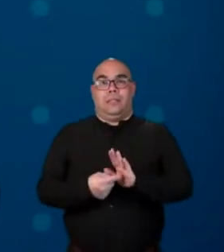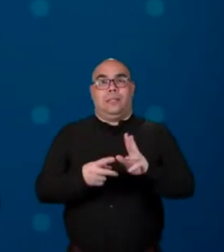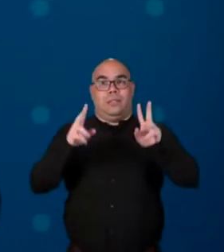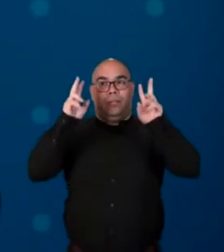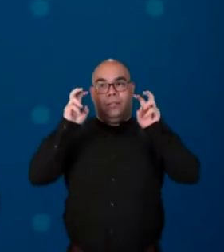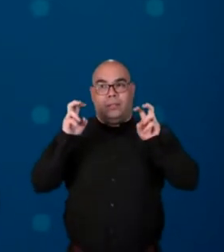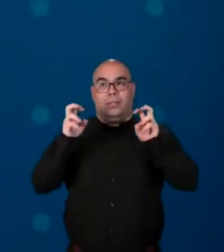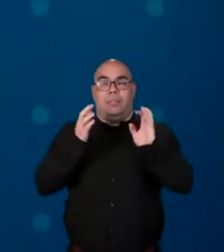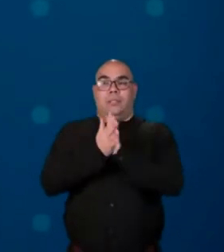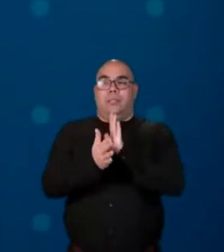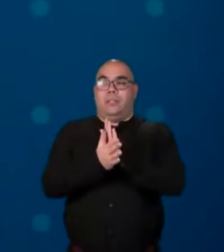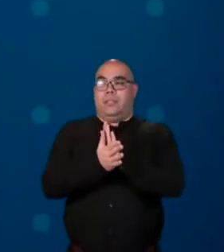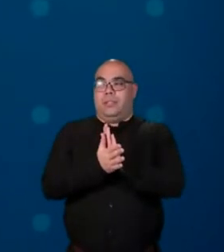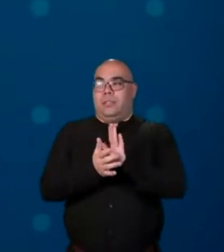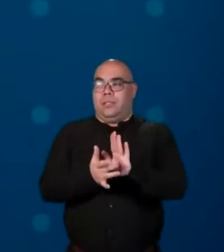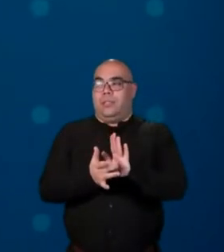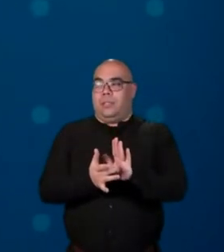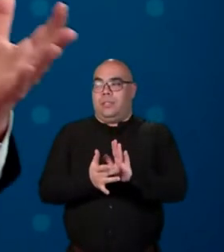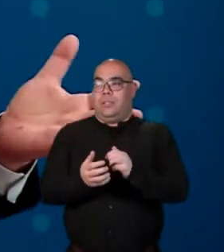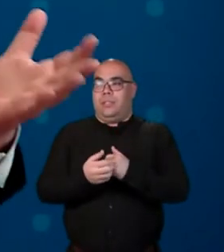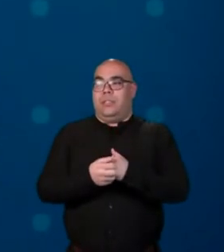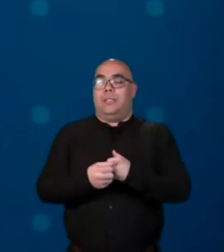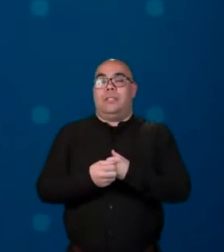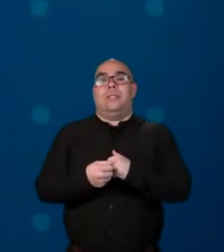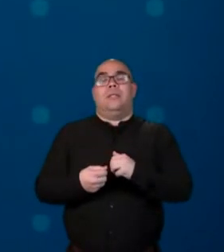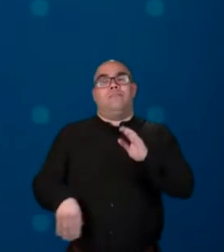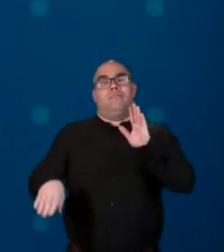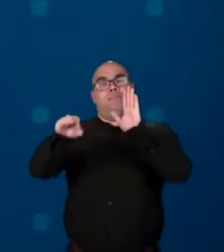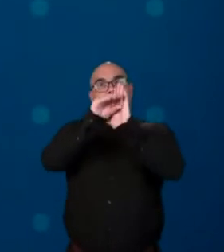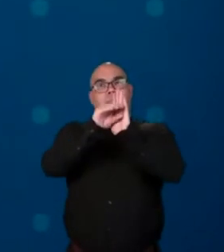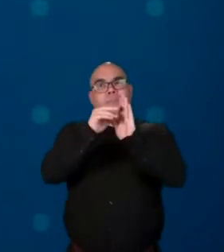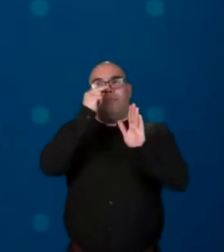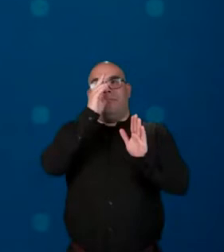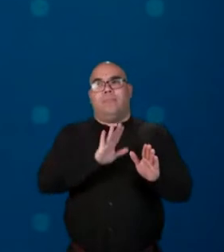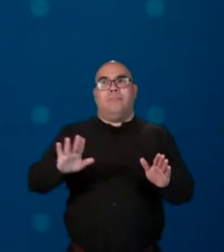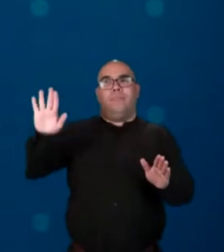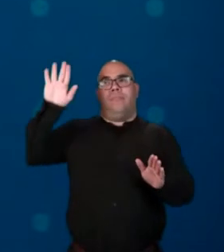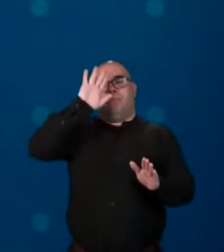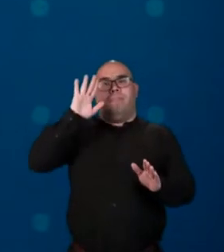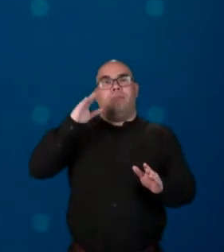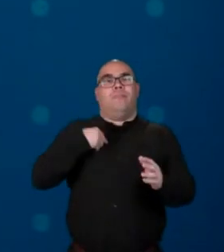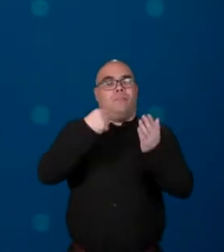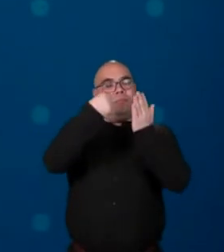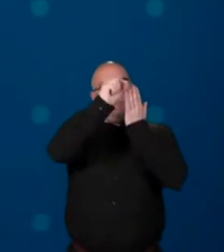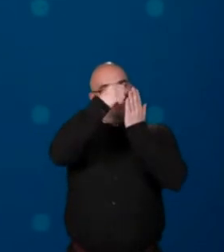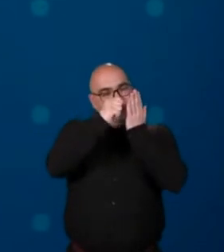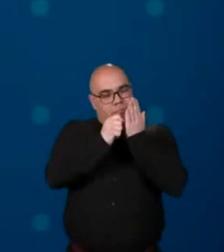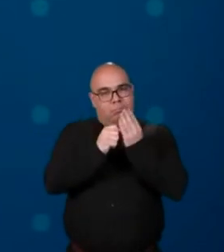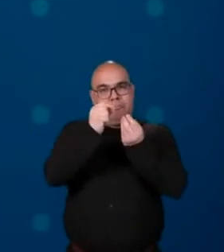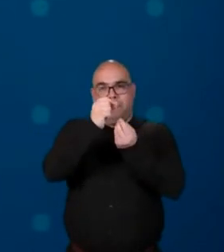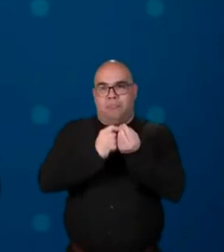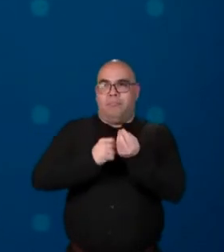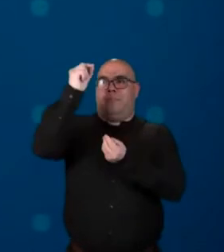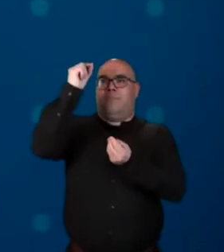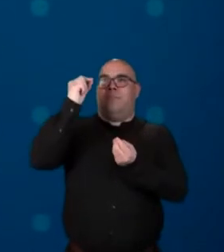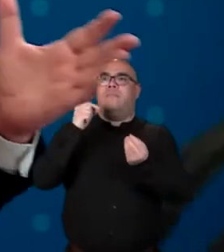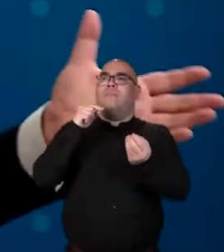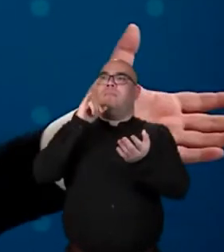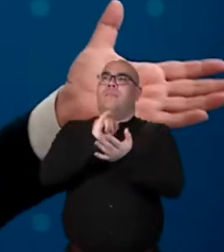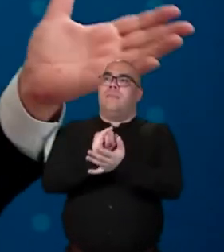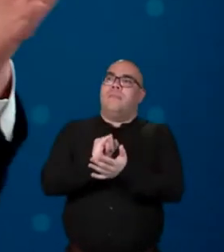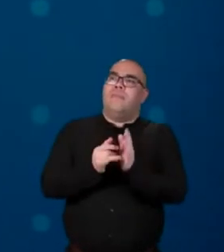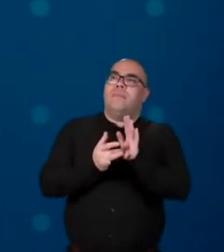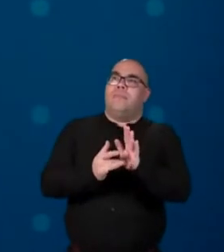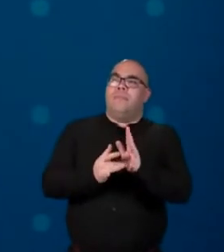con la vice rectora silvia marco nacional de cualificaciones sistema nacional de cualificaciones esa apuesta de país